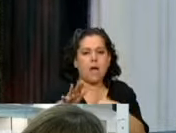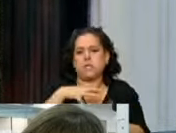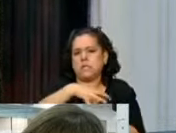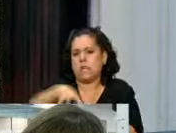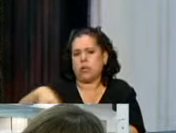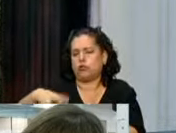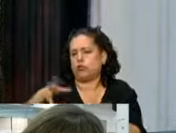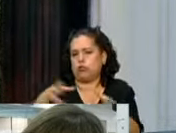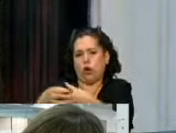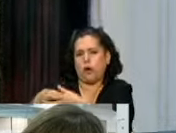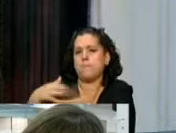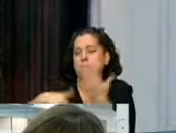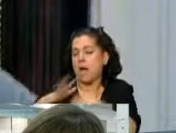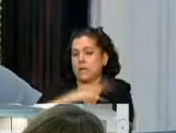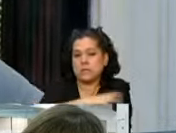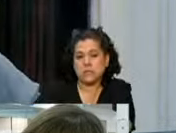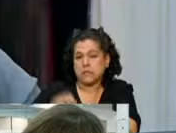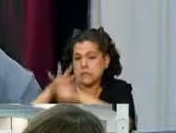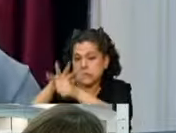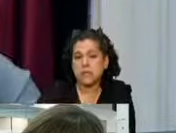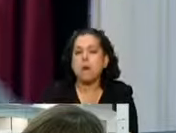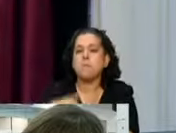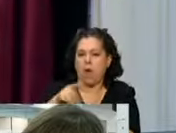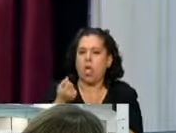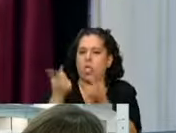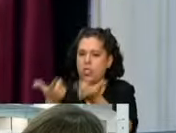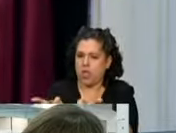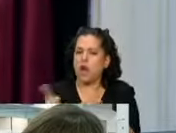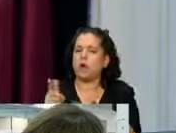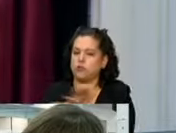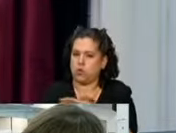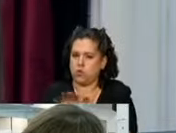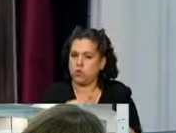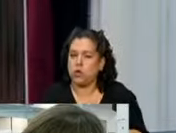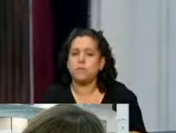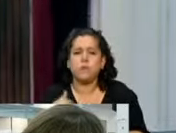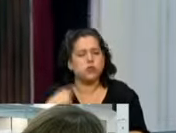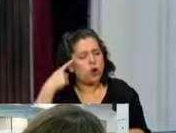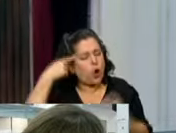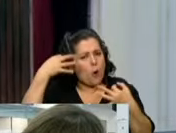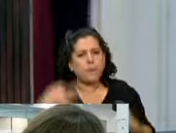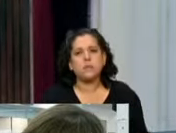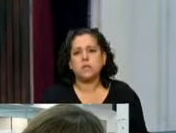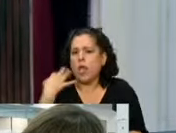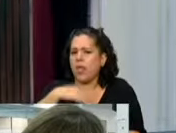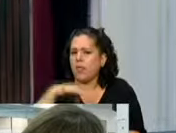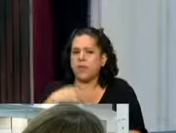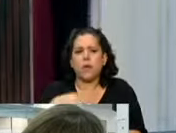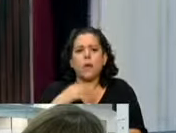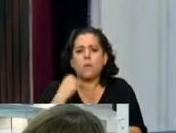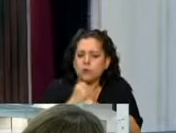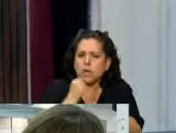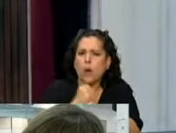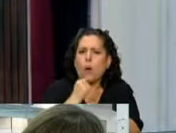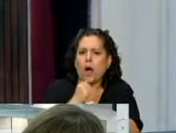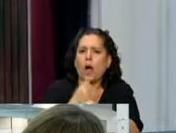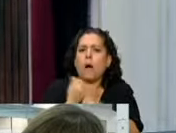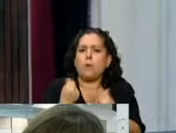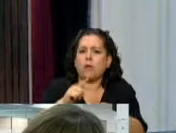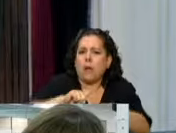fácil todos los que estarían llegando a ese acuerdo son los que también hacia atrás terminaron perjudicando siempre a los jubilados o